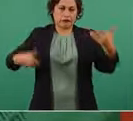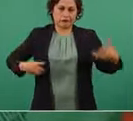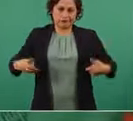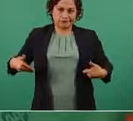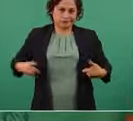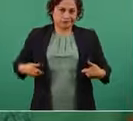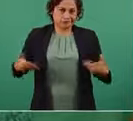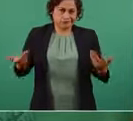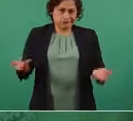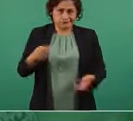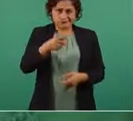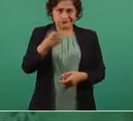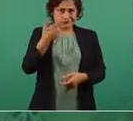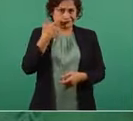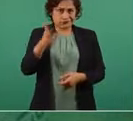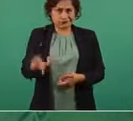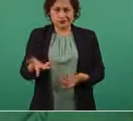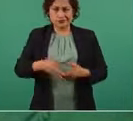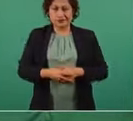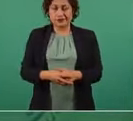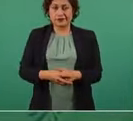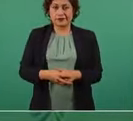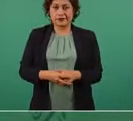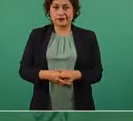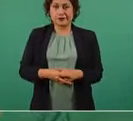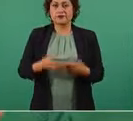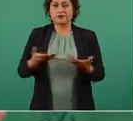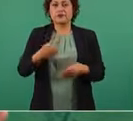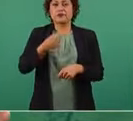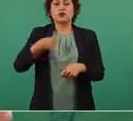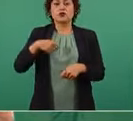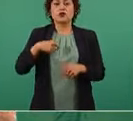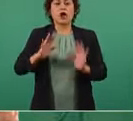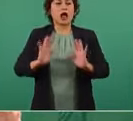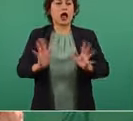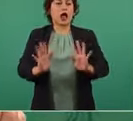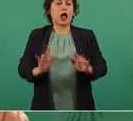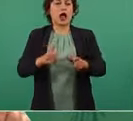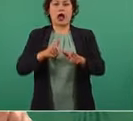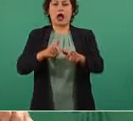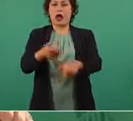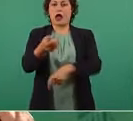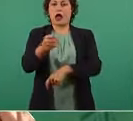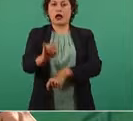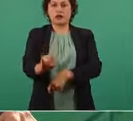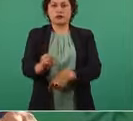no quieren que hagamos ningún cambio.